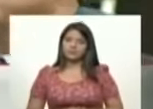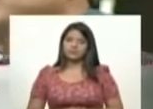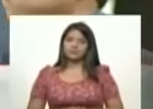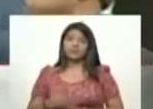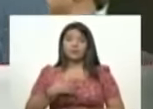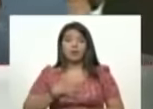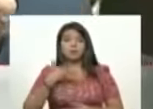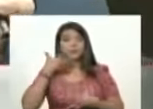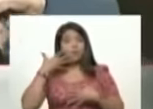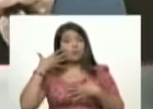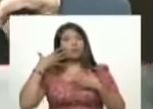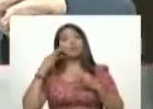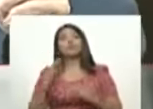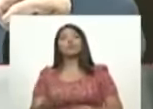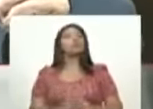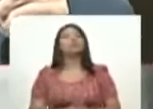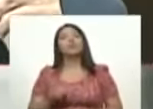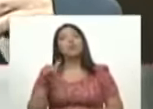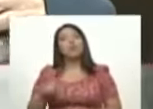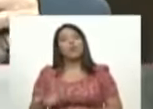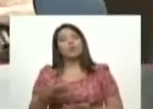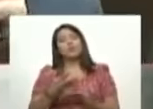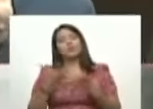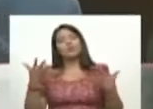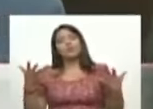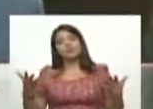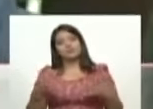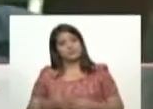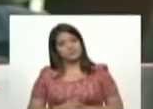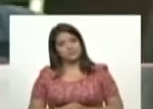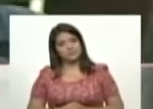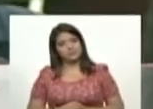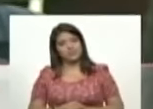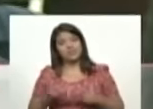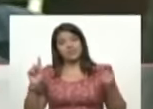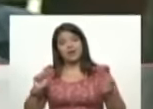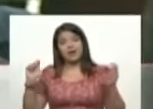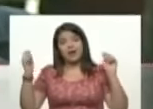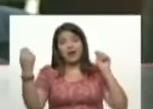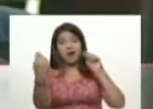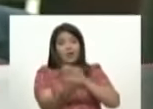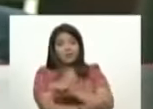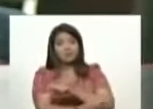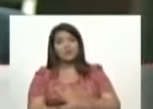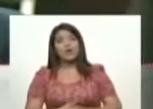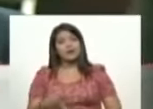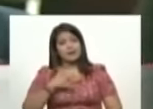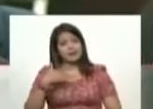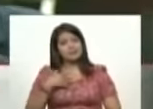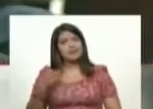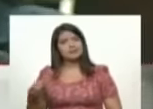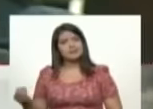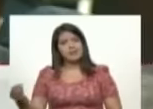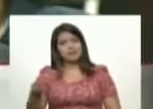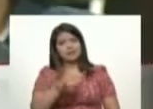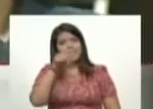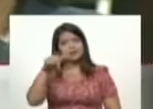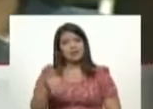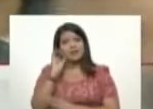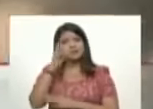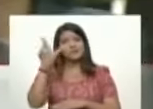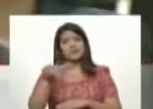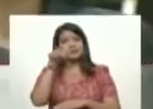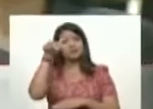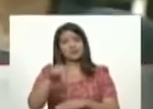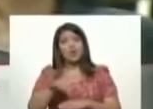es un orgullo que hoy un gran signo de cambio que se siente en esta Asamblea Nacional es